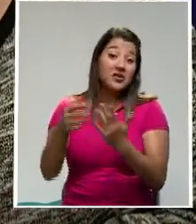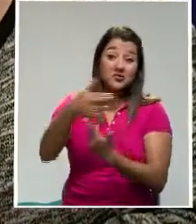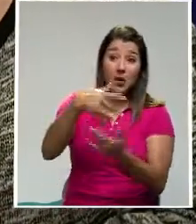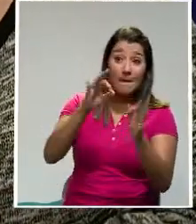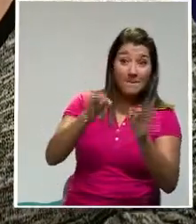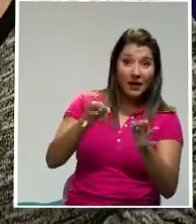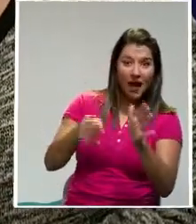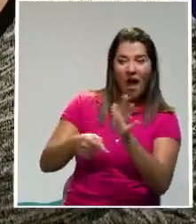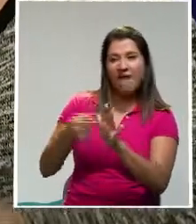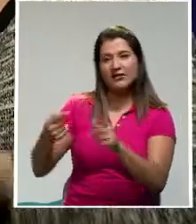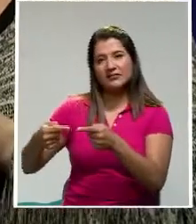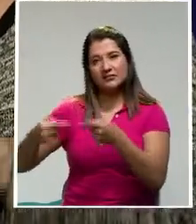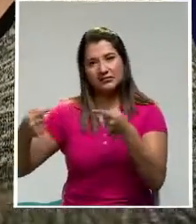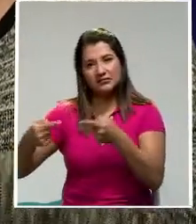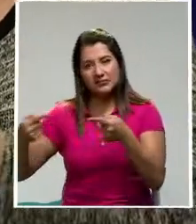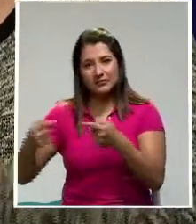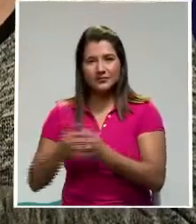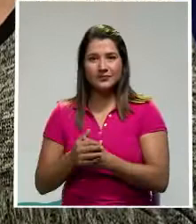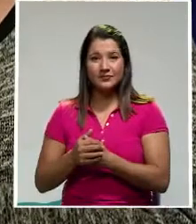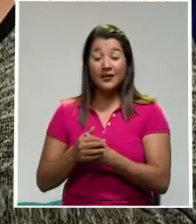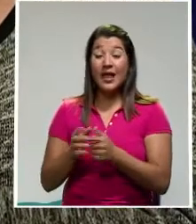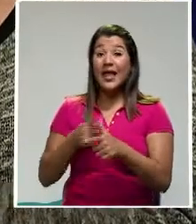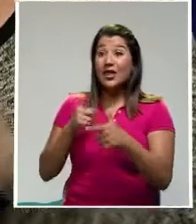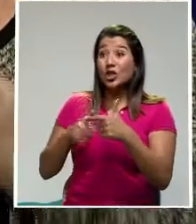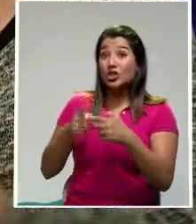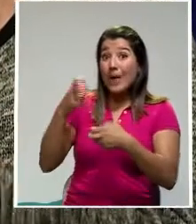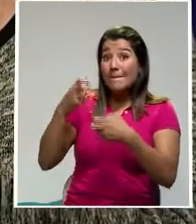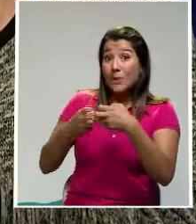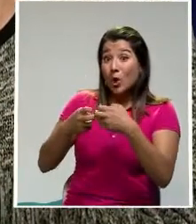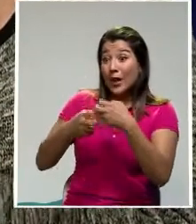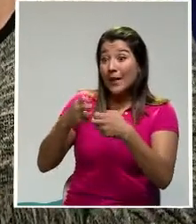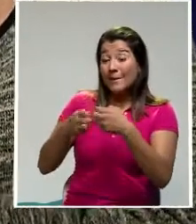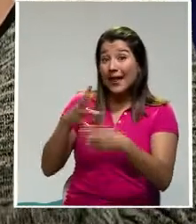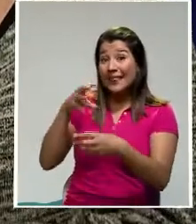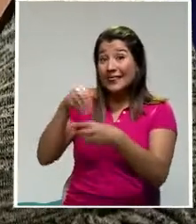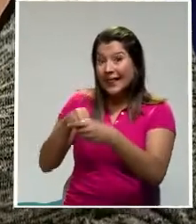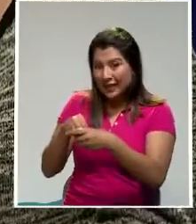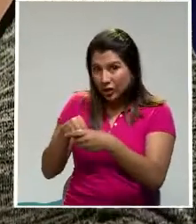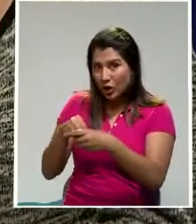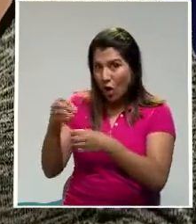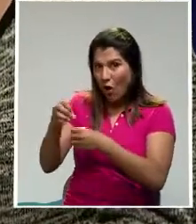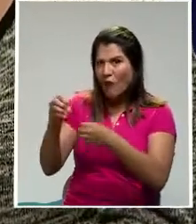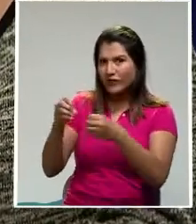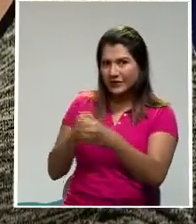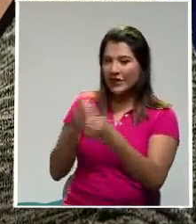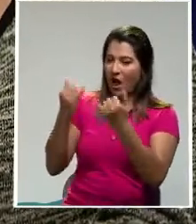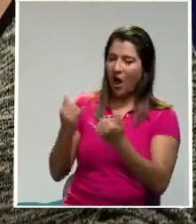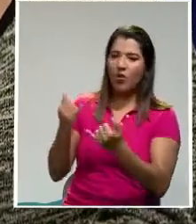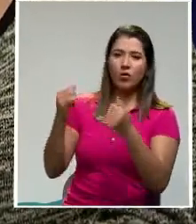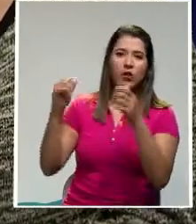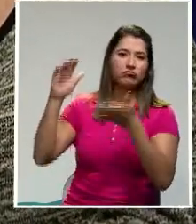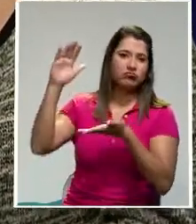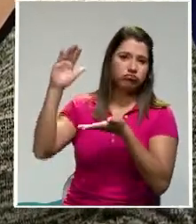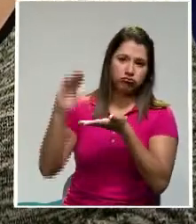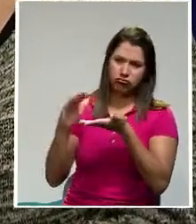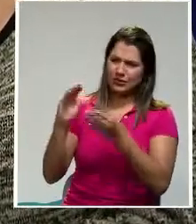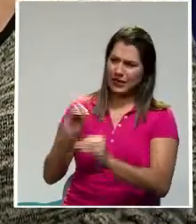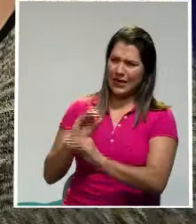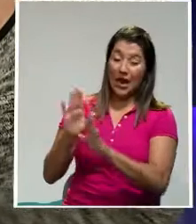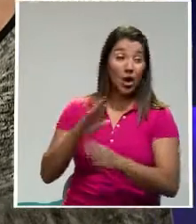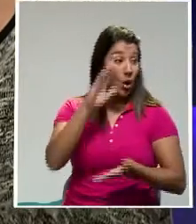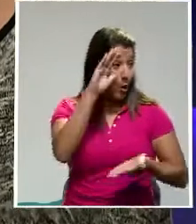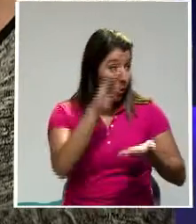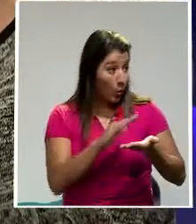bien. Los conflictos dentro de los compañeros, por supuesto que han disminuido. Disminuyeron. Claro,